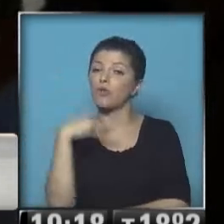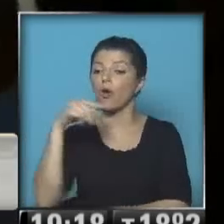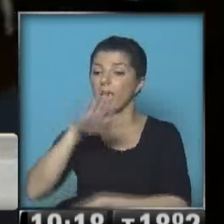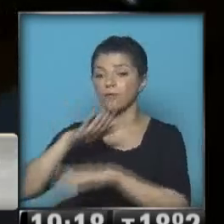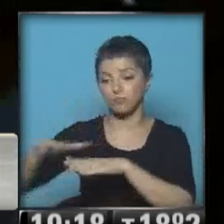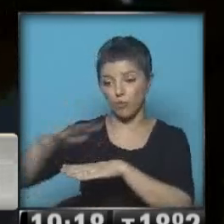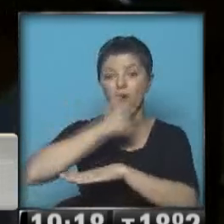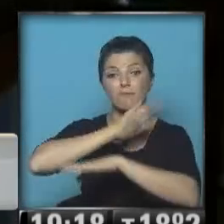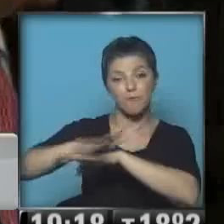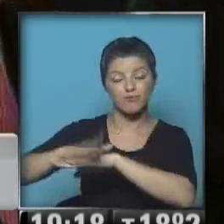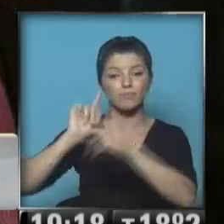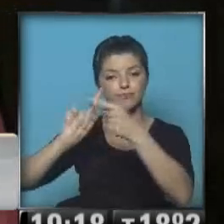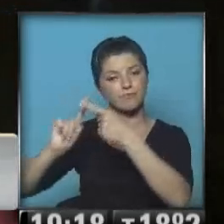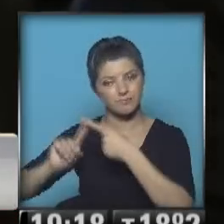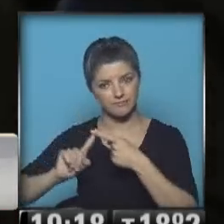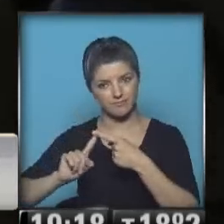plástico.